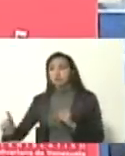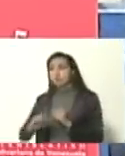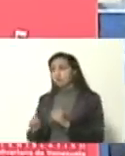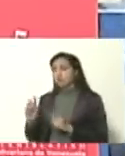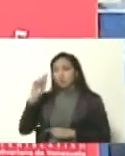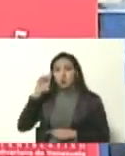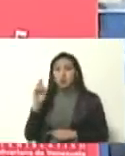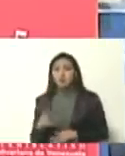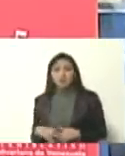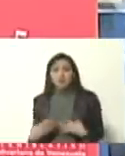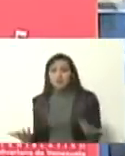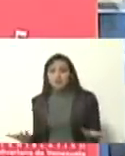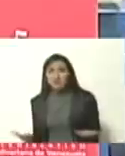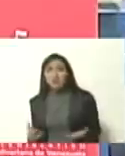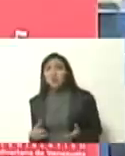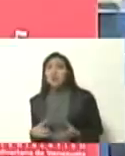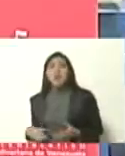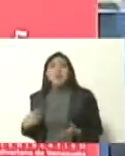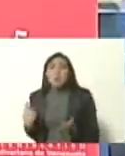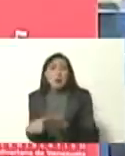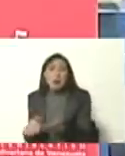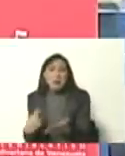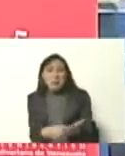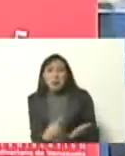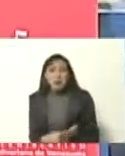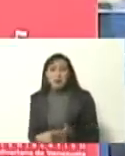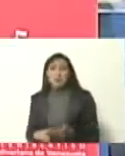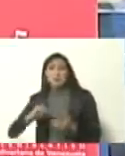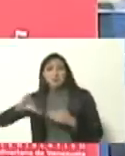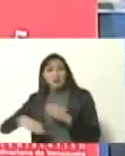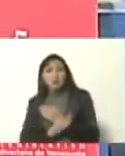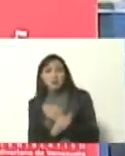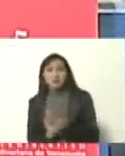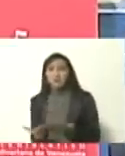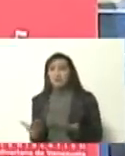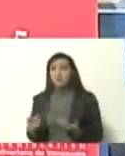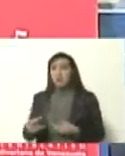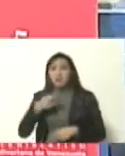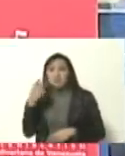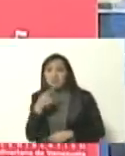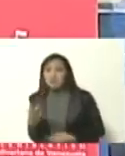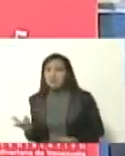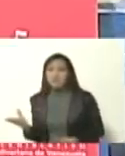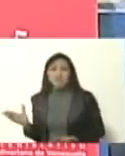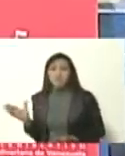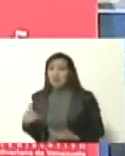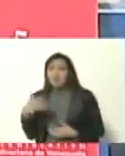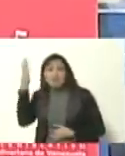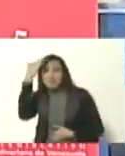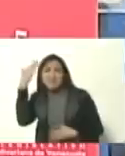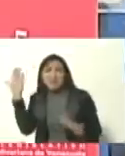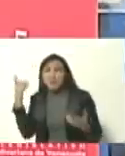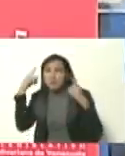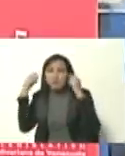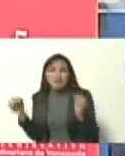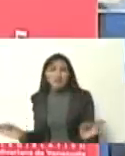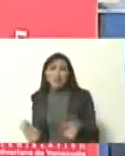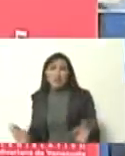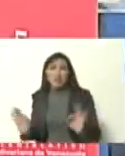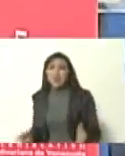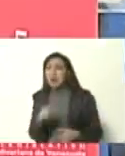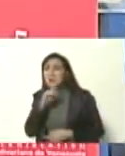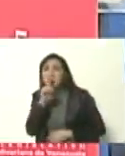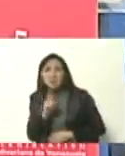otro. Entonces, es una operación mercantil. Ese señor ya está acabado políticamente, ese señor ya no existe políticamente. No existe, Marco. Pregúntale a